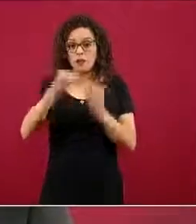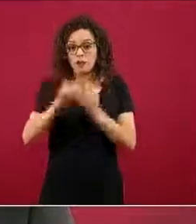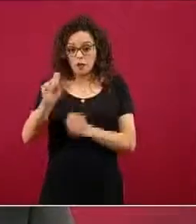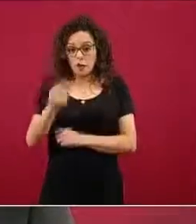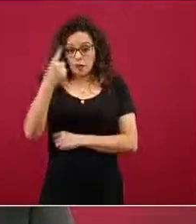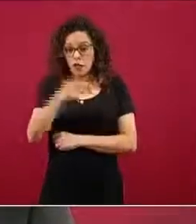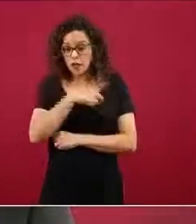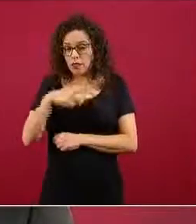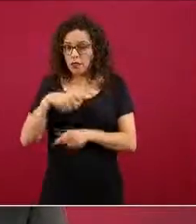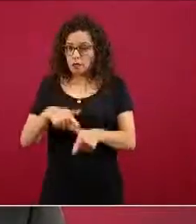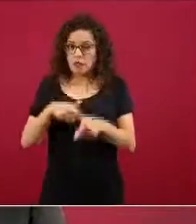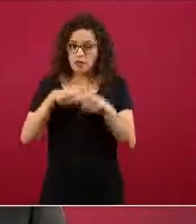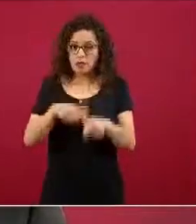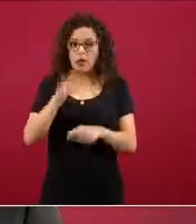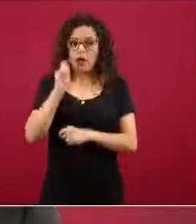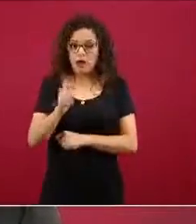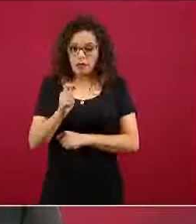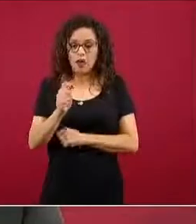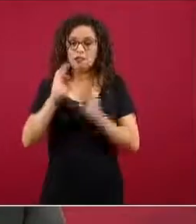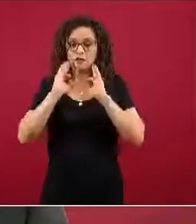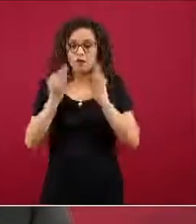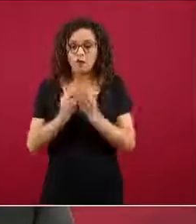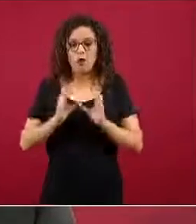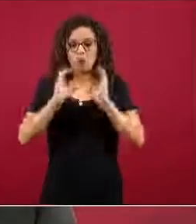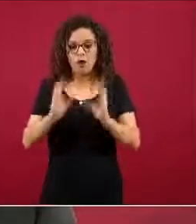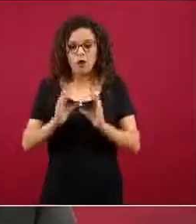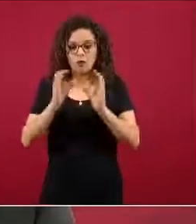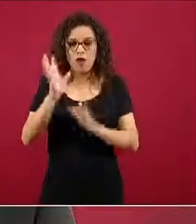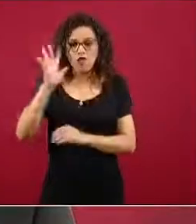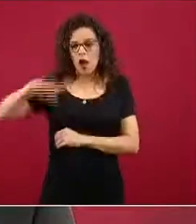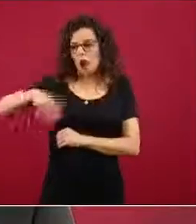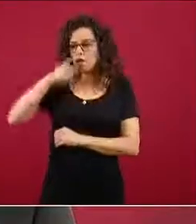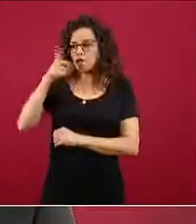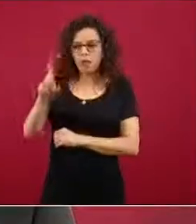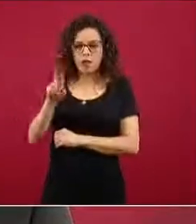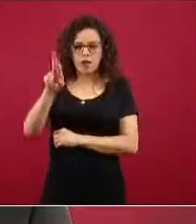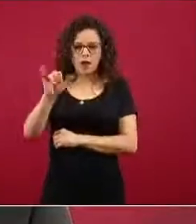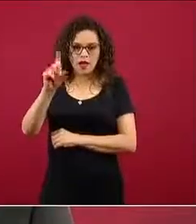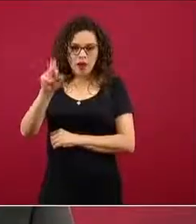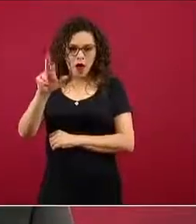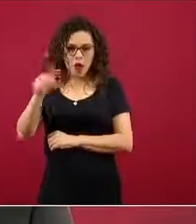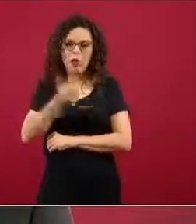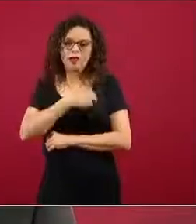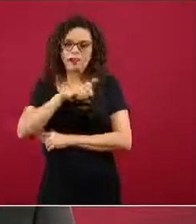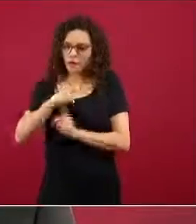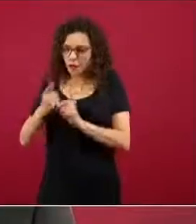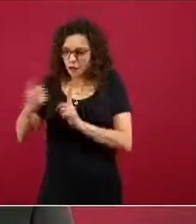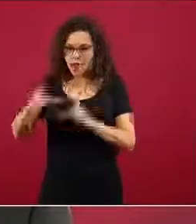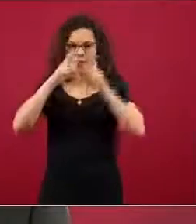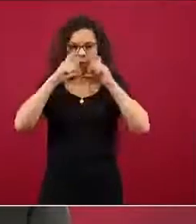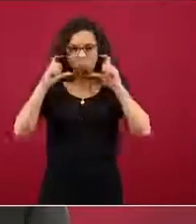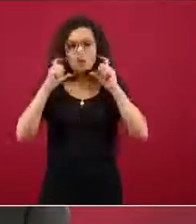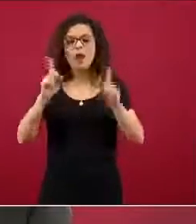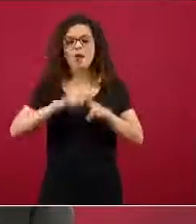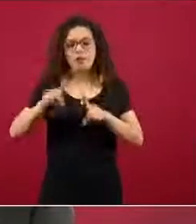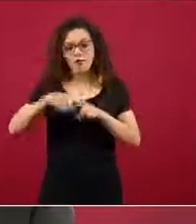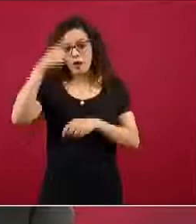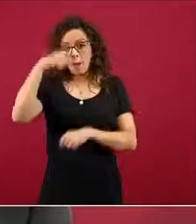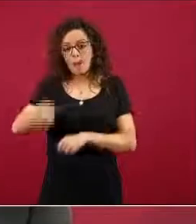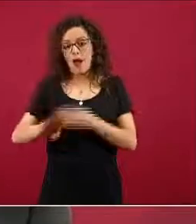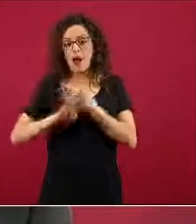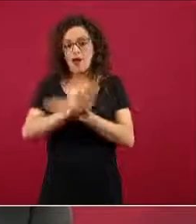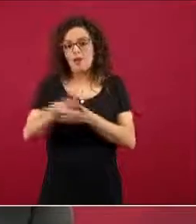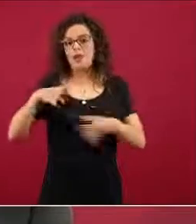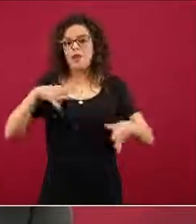de precaución, de prevención que acaba de destacar el doctor López Ridaura, para que no nos contagiemos. Sin embargo, es muy